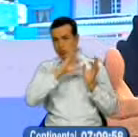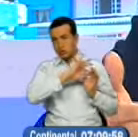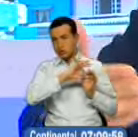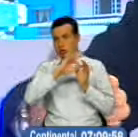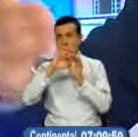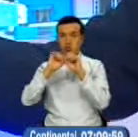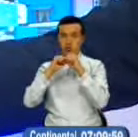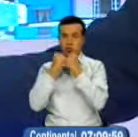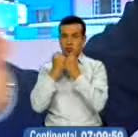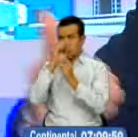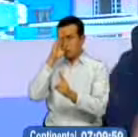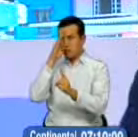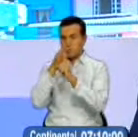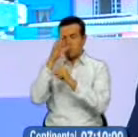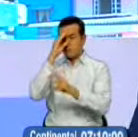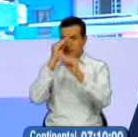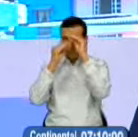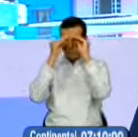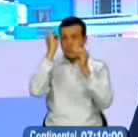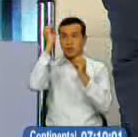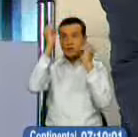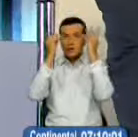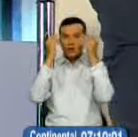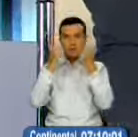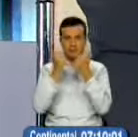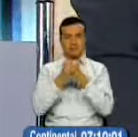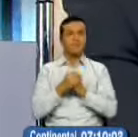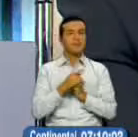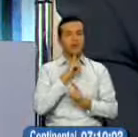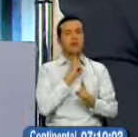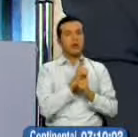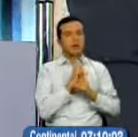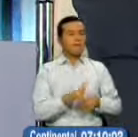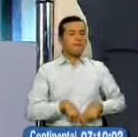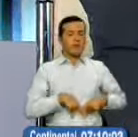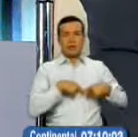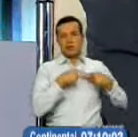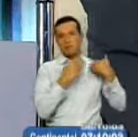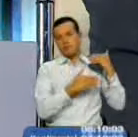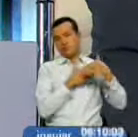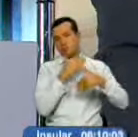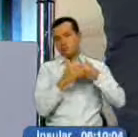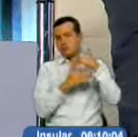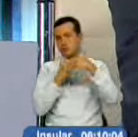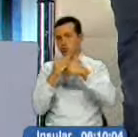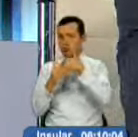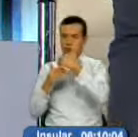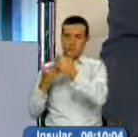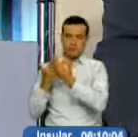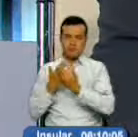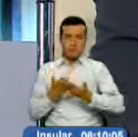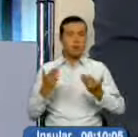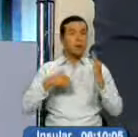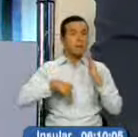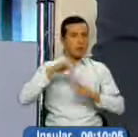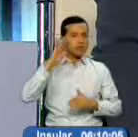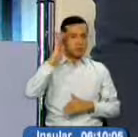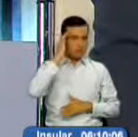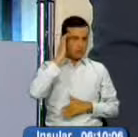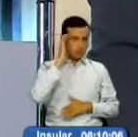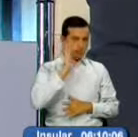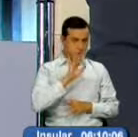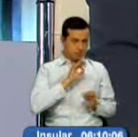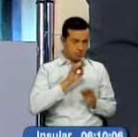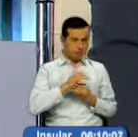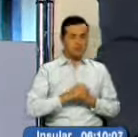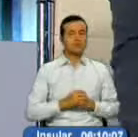acerque a los aspectos de conocimiento e innovación. Ahora, si bien todo en la vida es un proceso y los procesos hay que apalancarlos, me preocupa algo. El tema